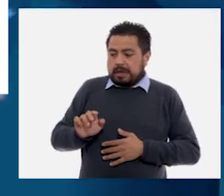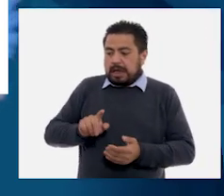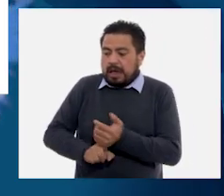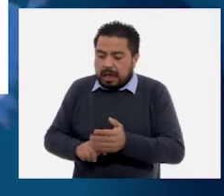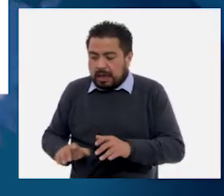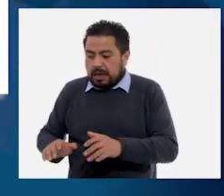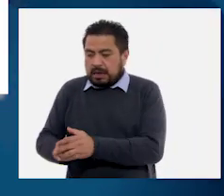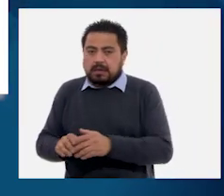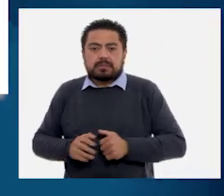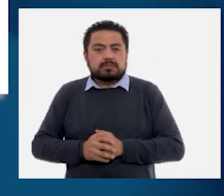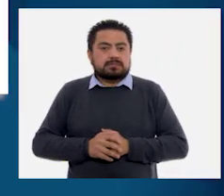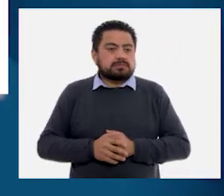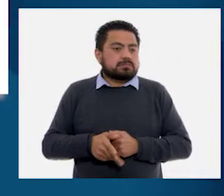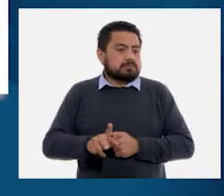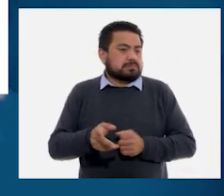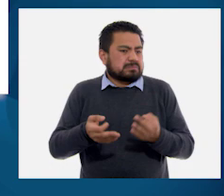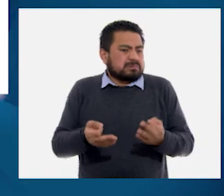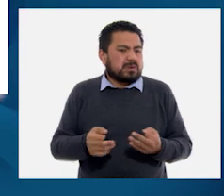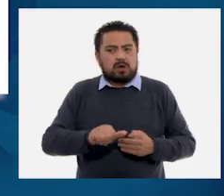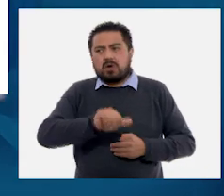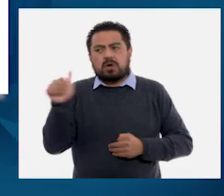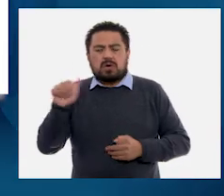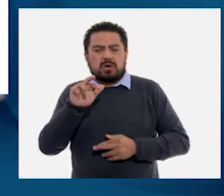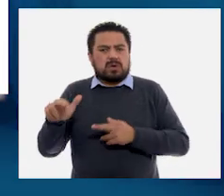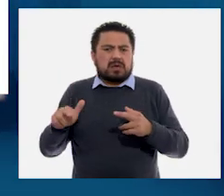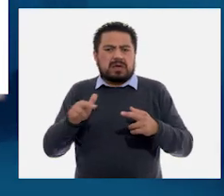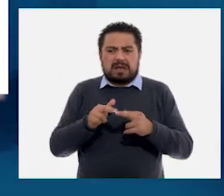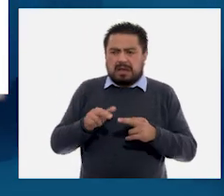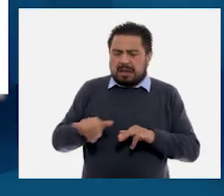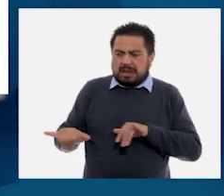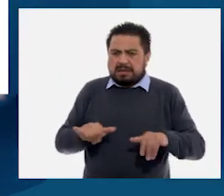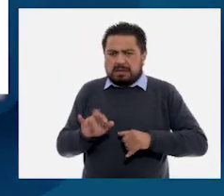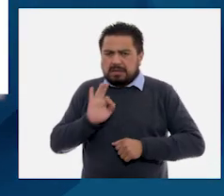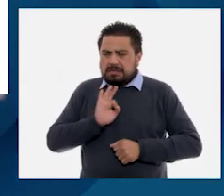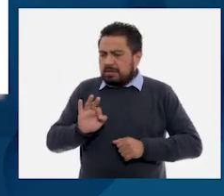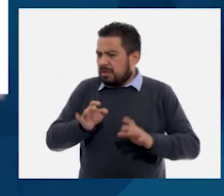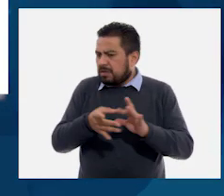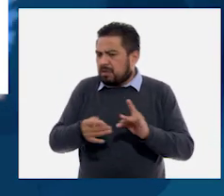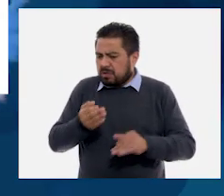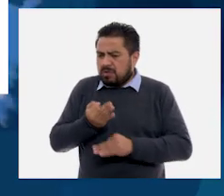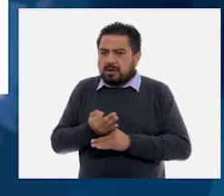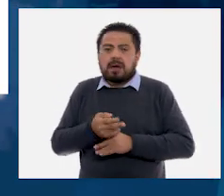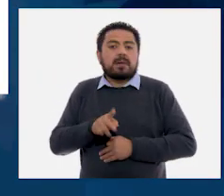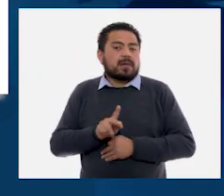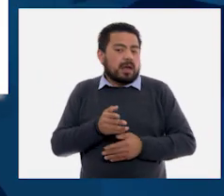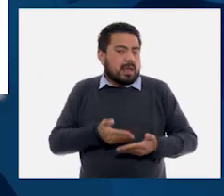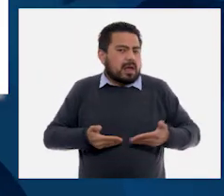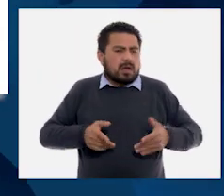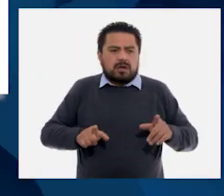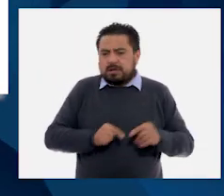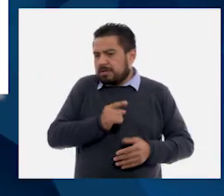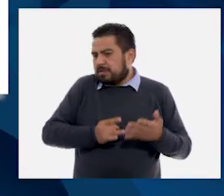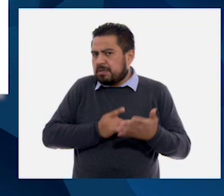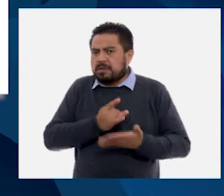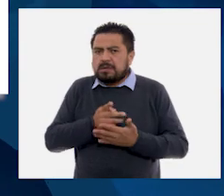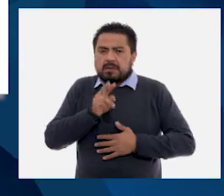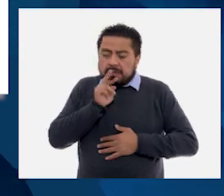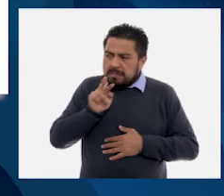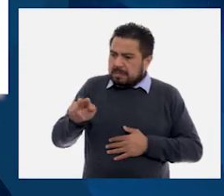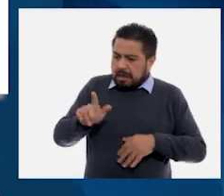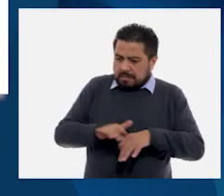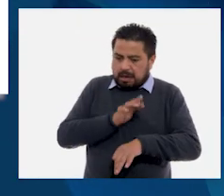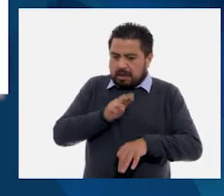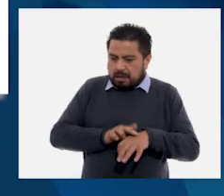fin, realmente hay muchos otros rasgos de estos mapas que podríamos comentar, pero por ahora basta con que notemos el